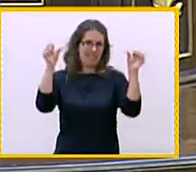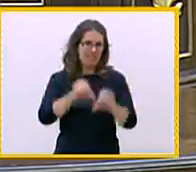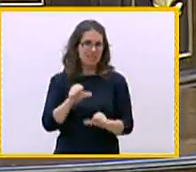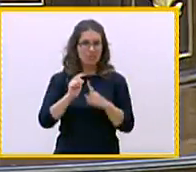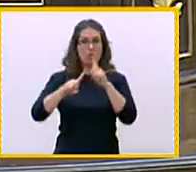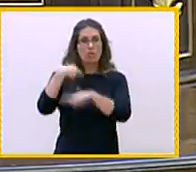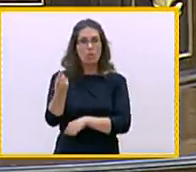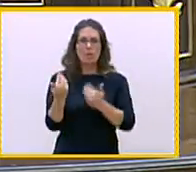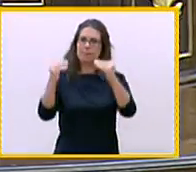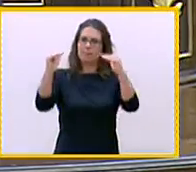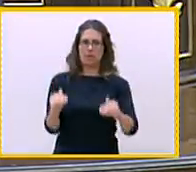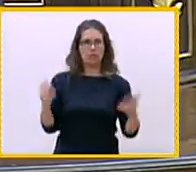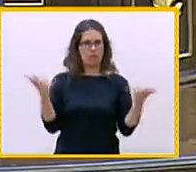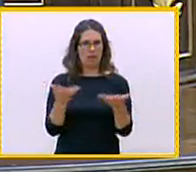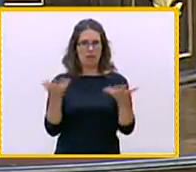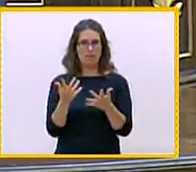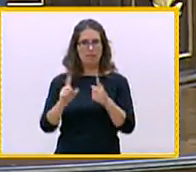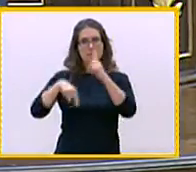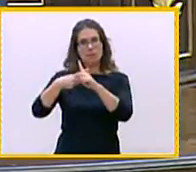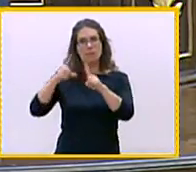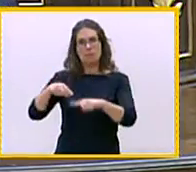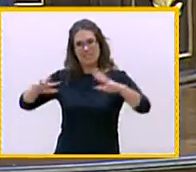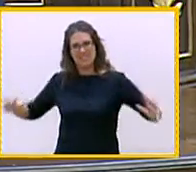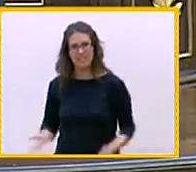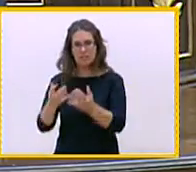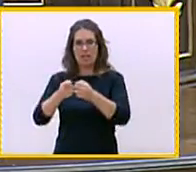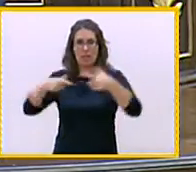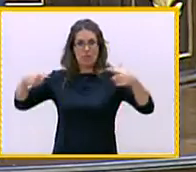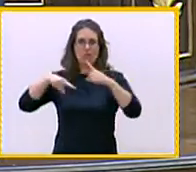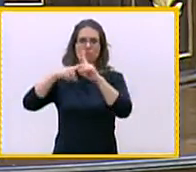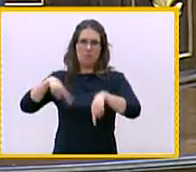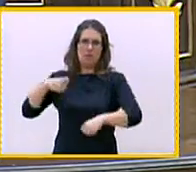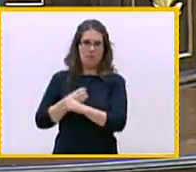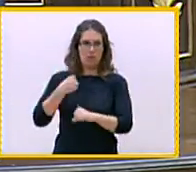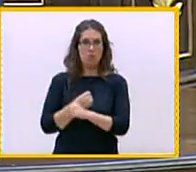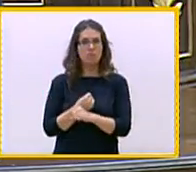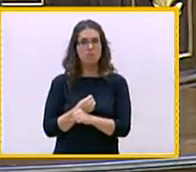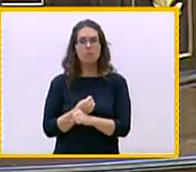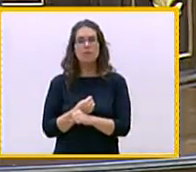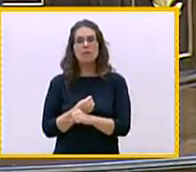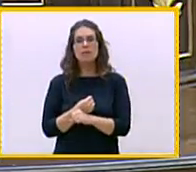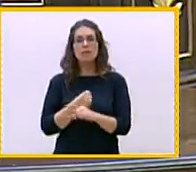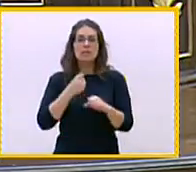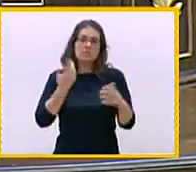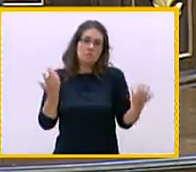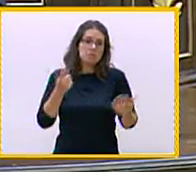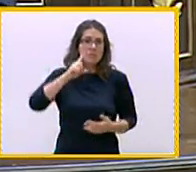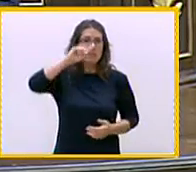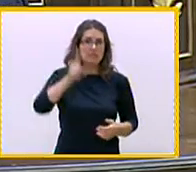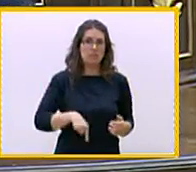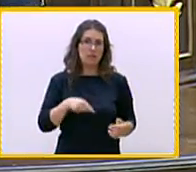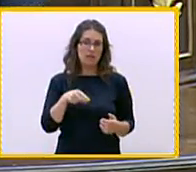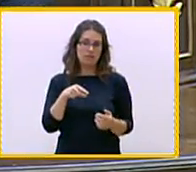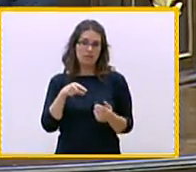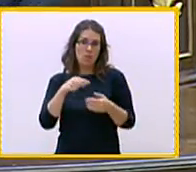la recuperación del crecimiento y del empleo. Es decir, y por seguir con la terminología característica de este debate,